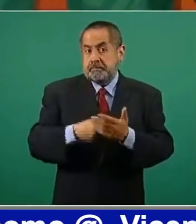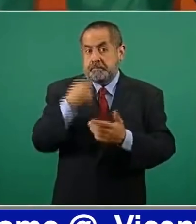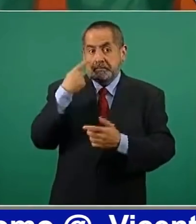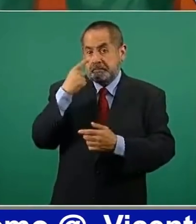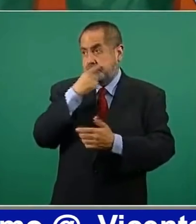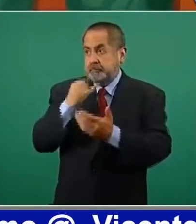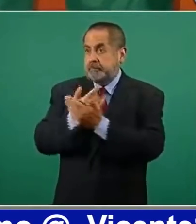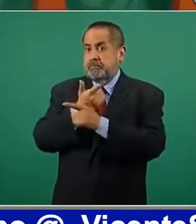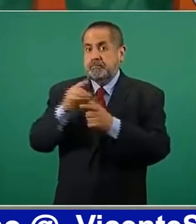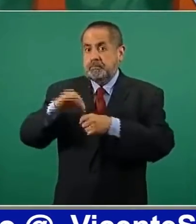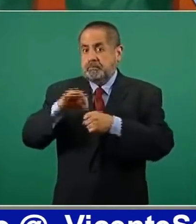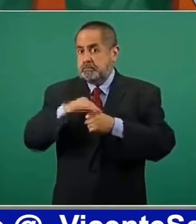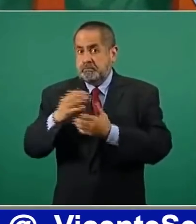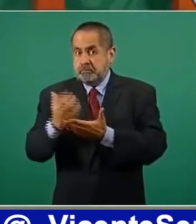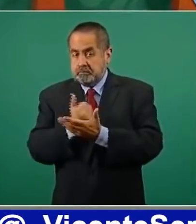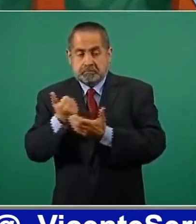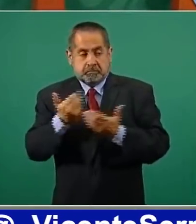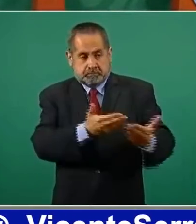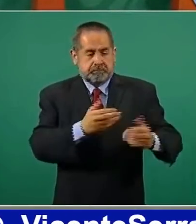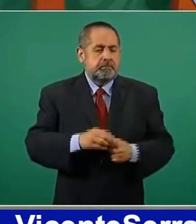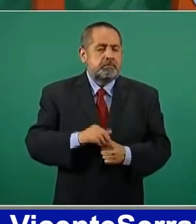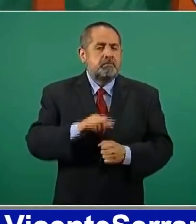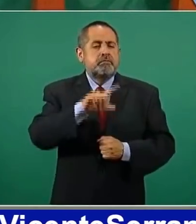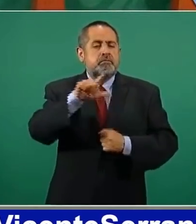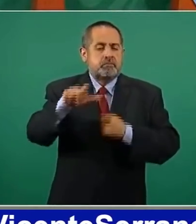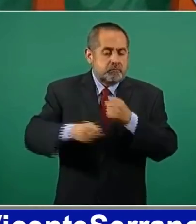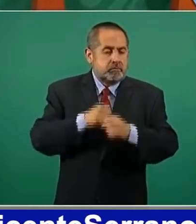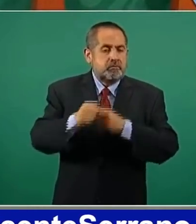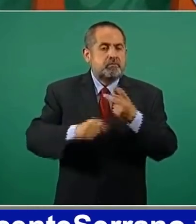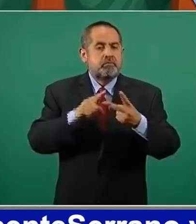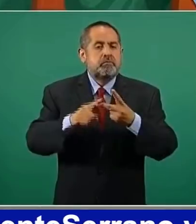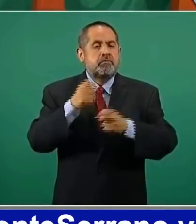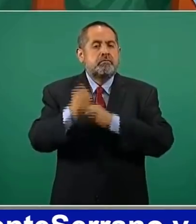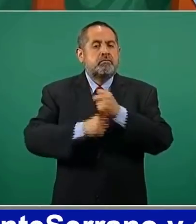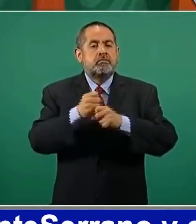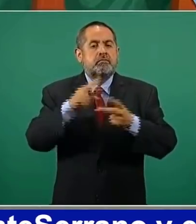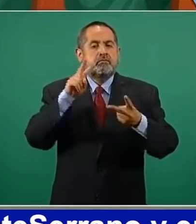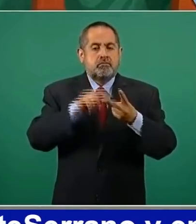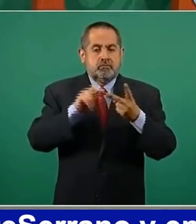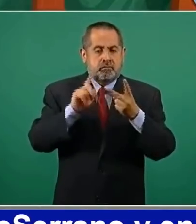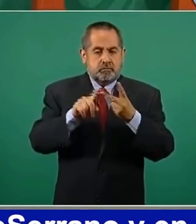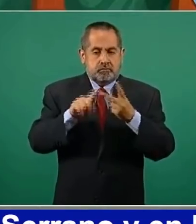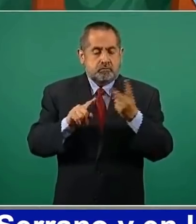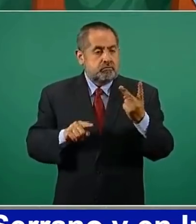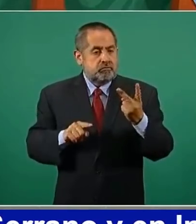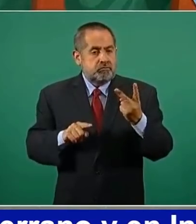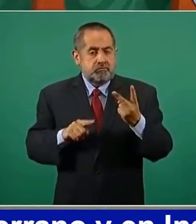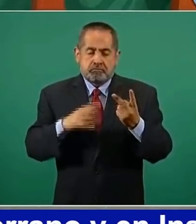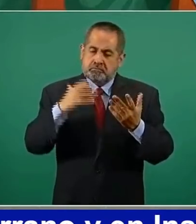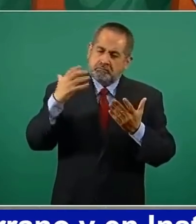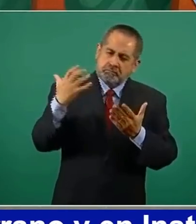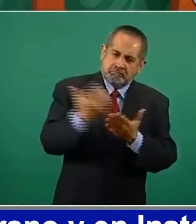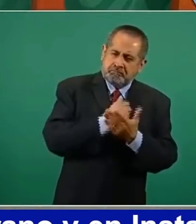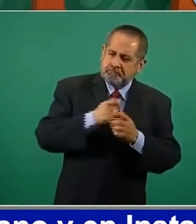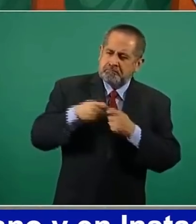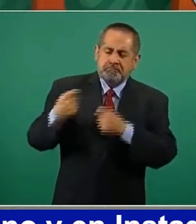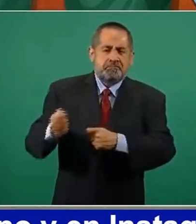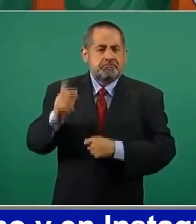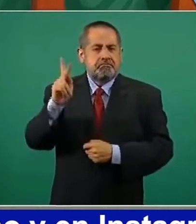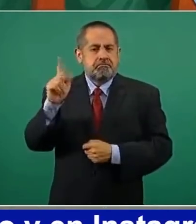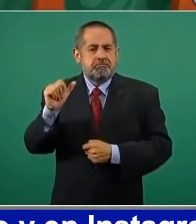Luego, en el año 2000, cuando se respetó el triunfo del Partido Acción